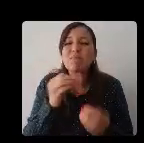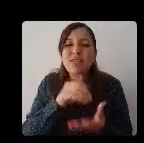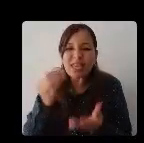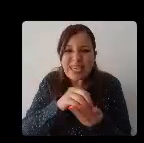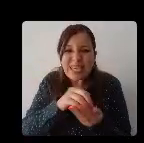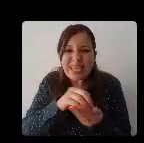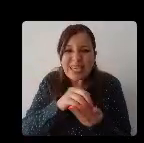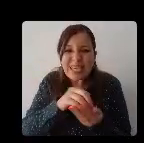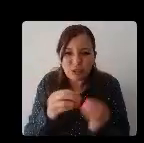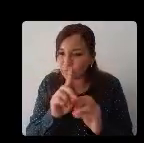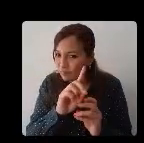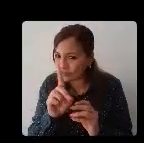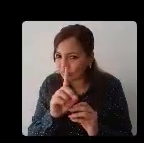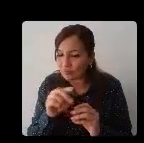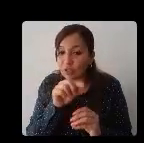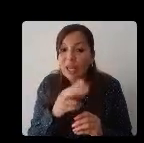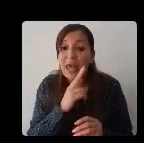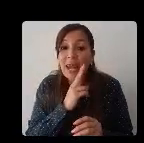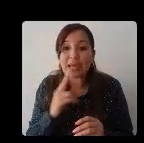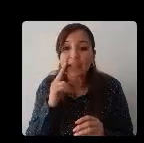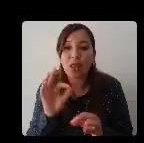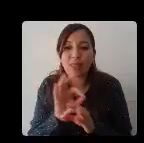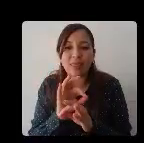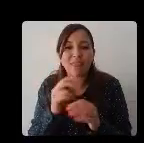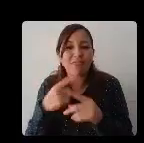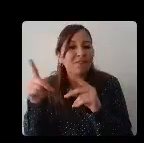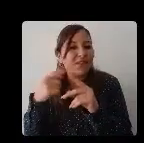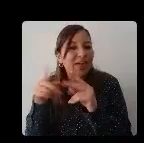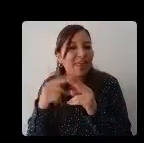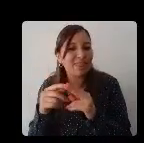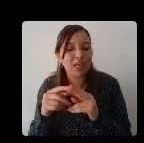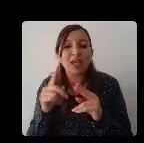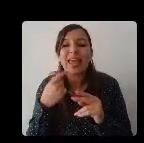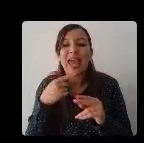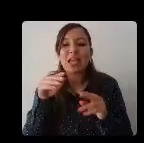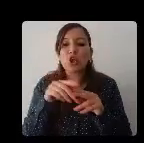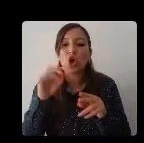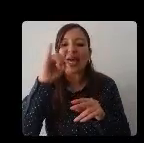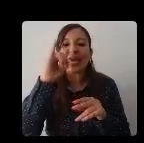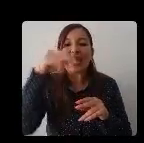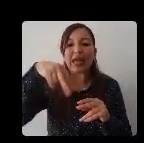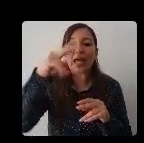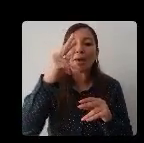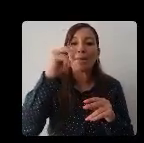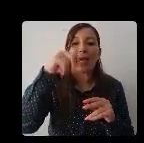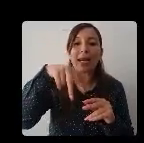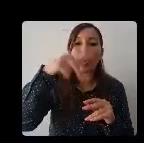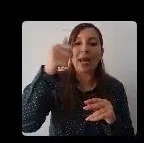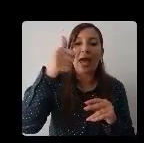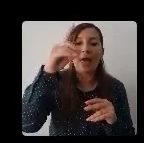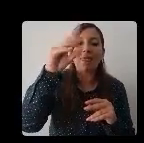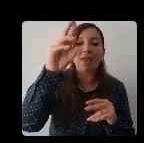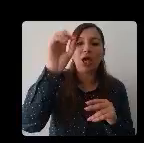a mejorar la página web, a promocionar, a hacer videos,